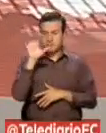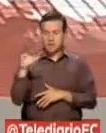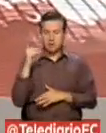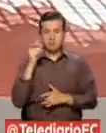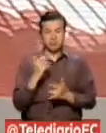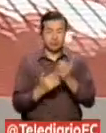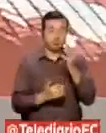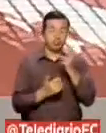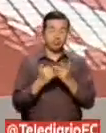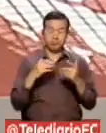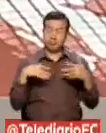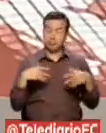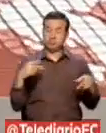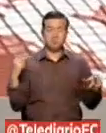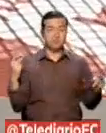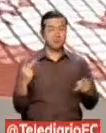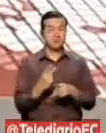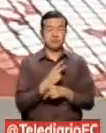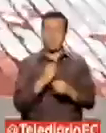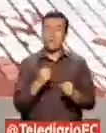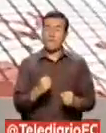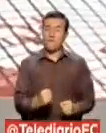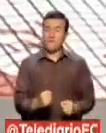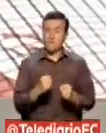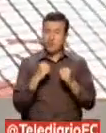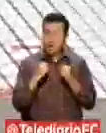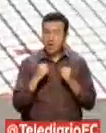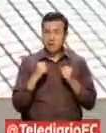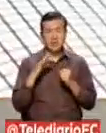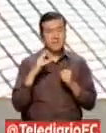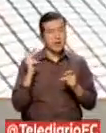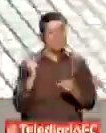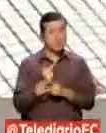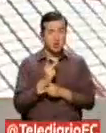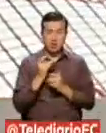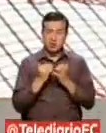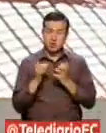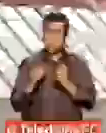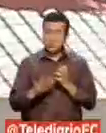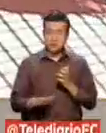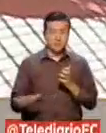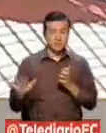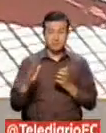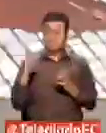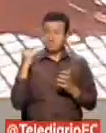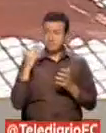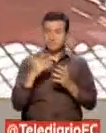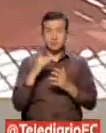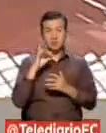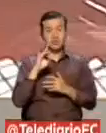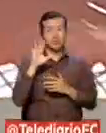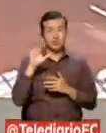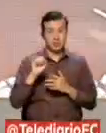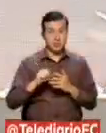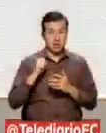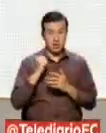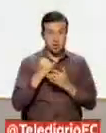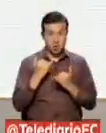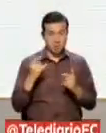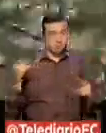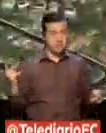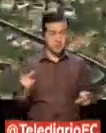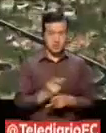y que son considerados por las autoridades estadounidenses como los más mortíferos en la zona en los últimos 85 años.